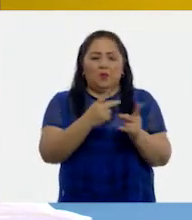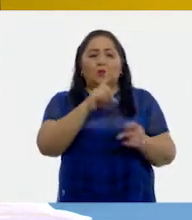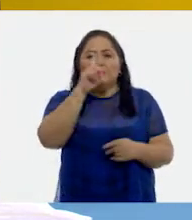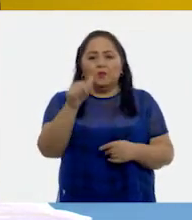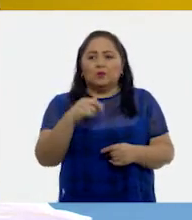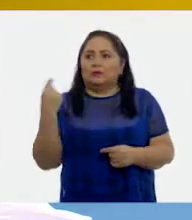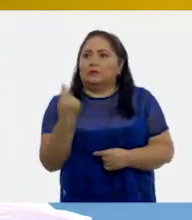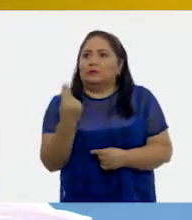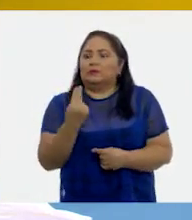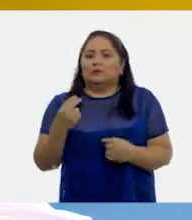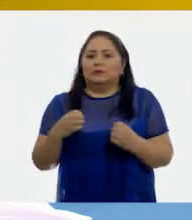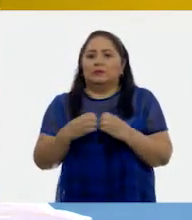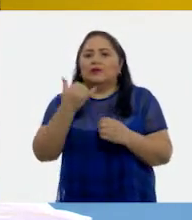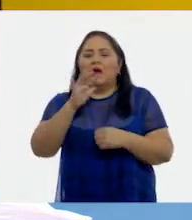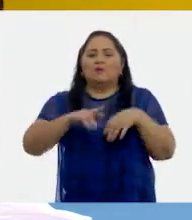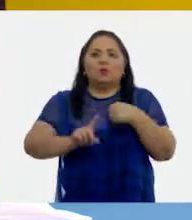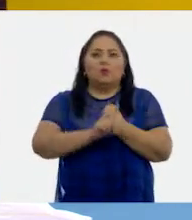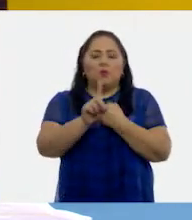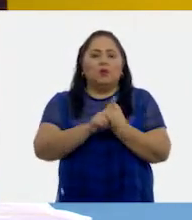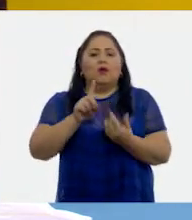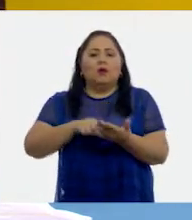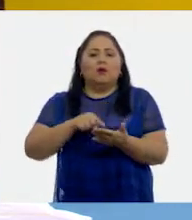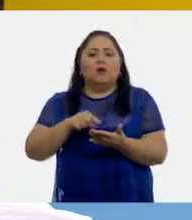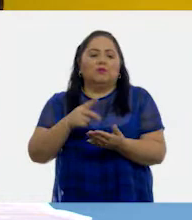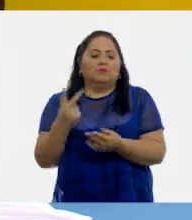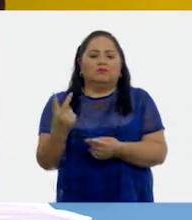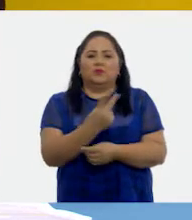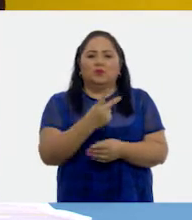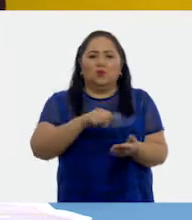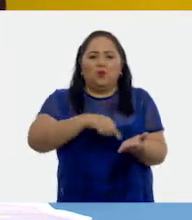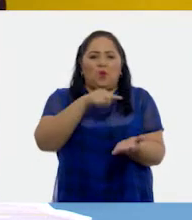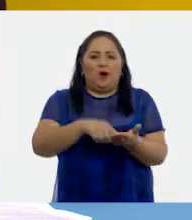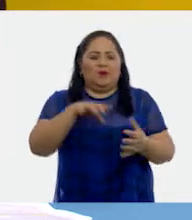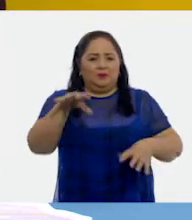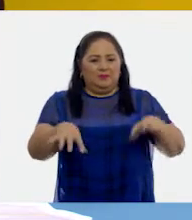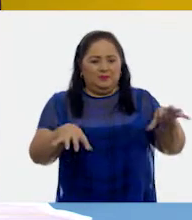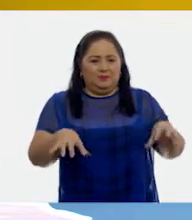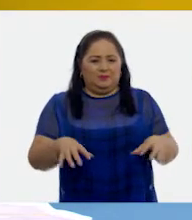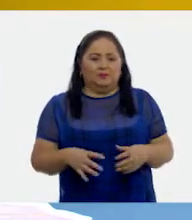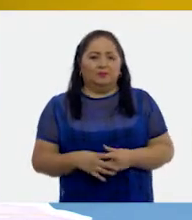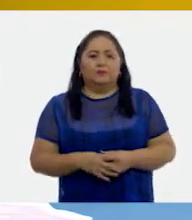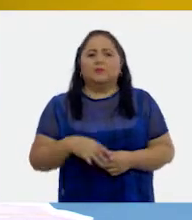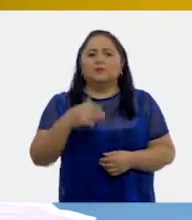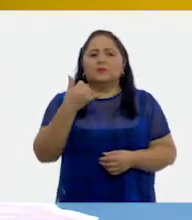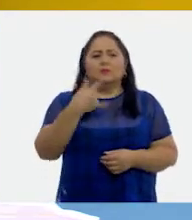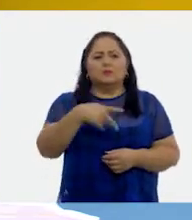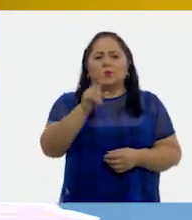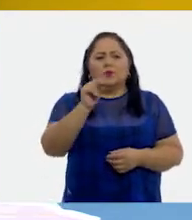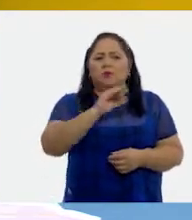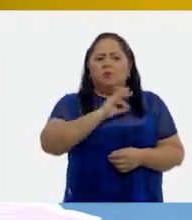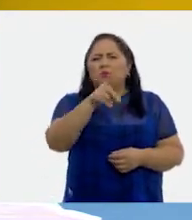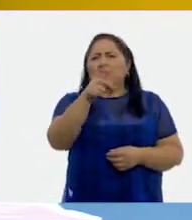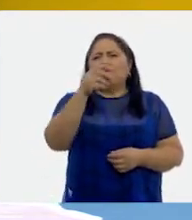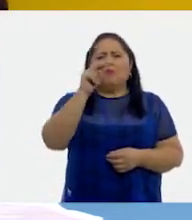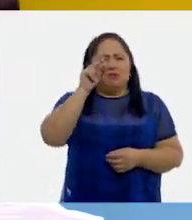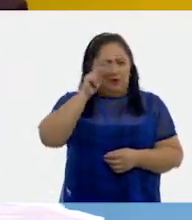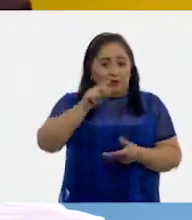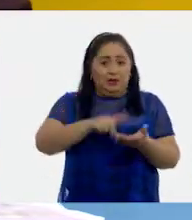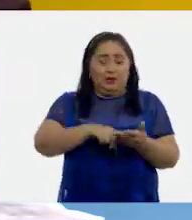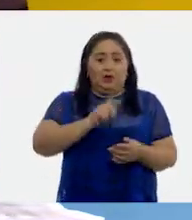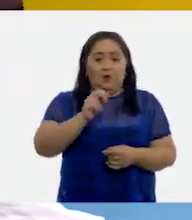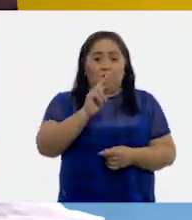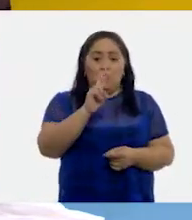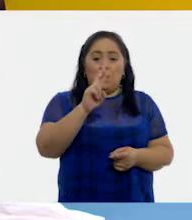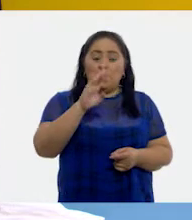las necesidades y problemas de ambos espacios. Tampoco debemos perder de vista que entre las